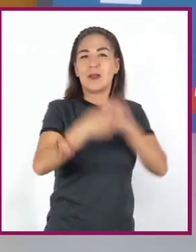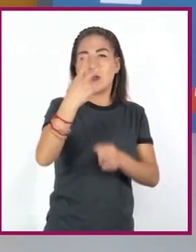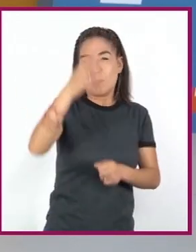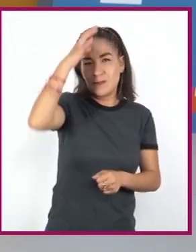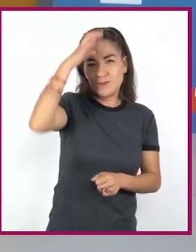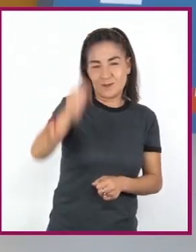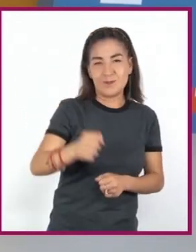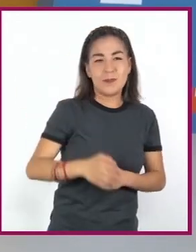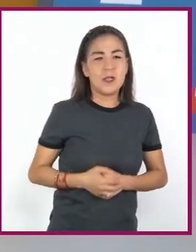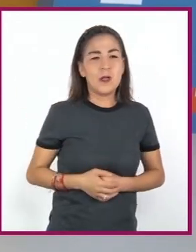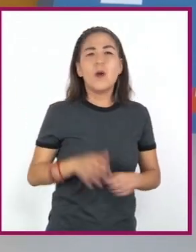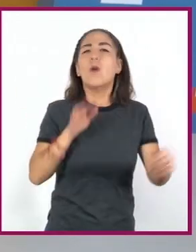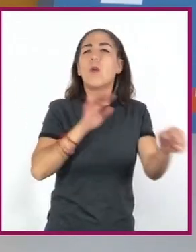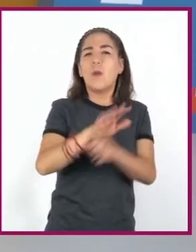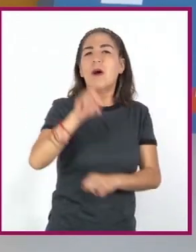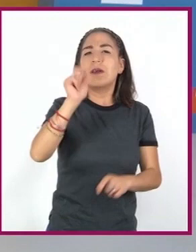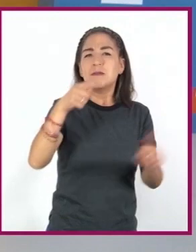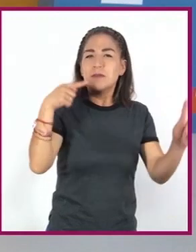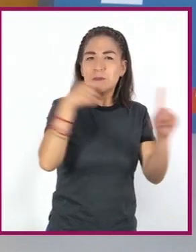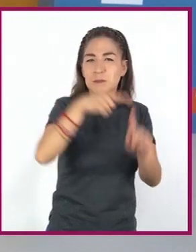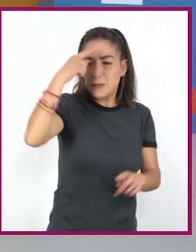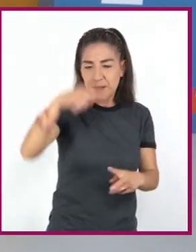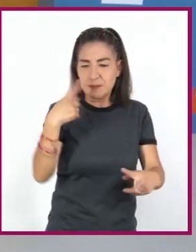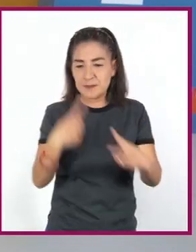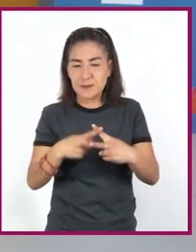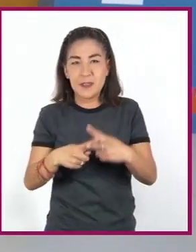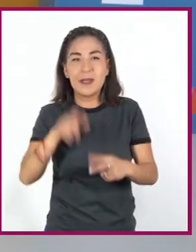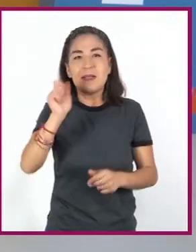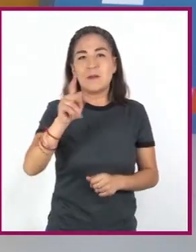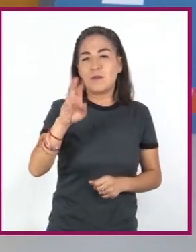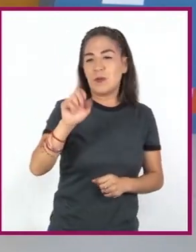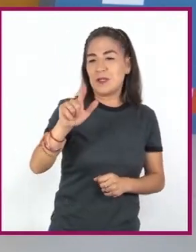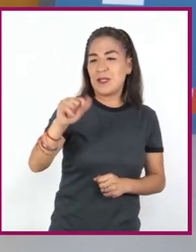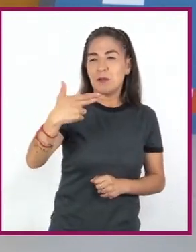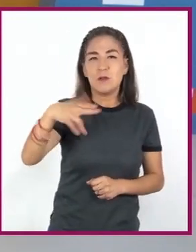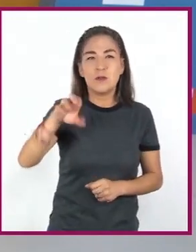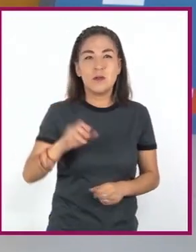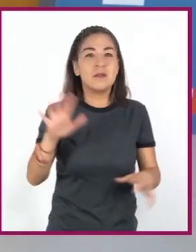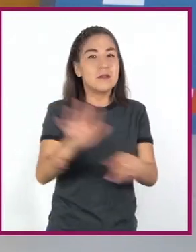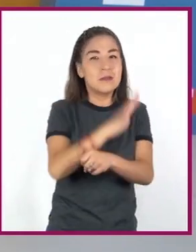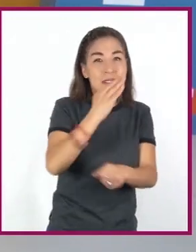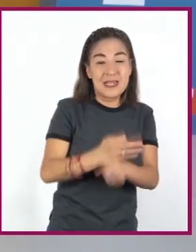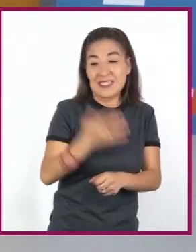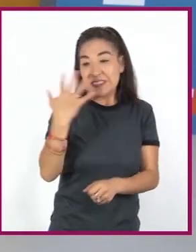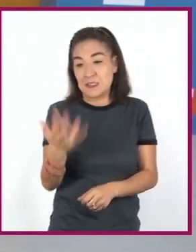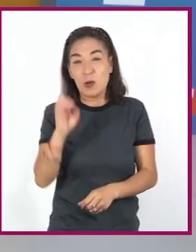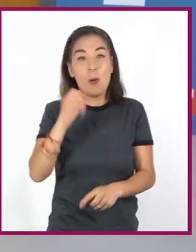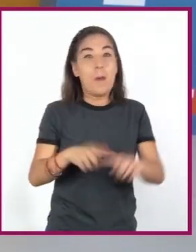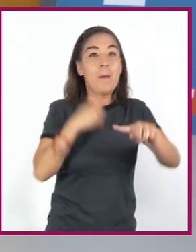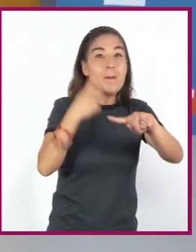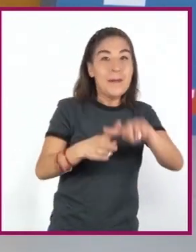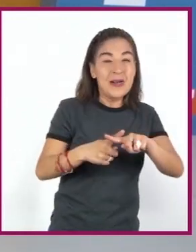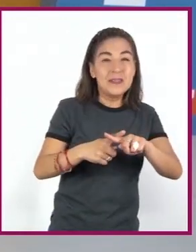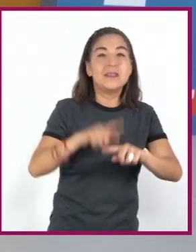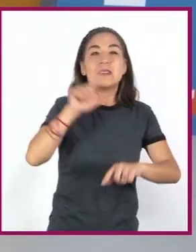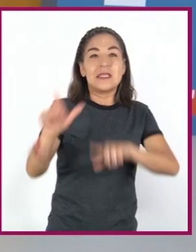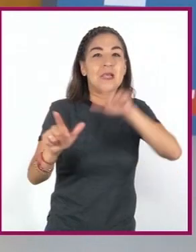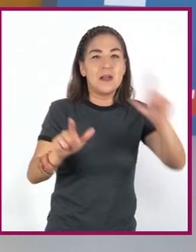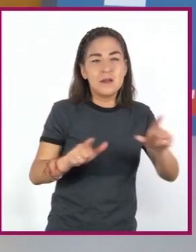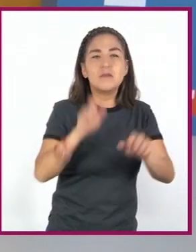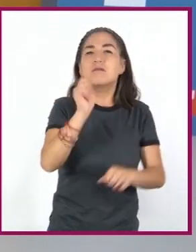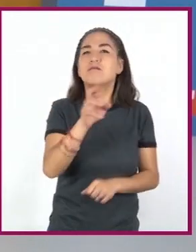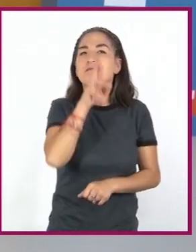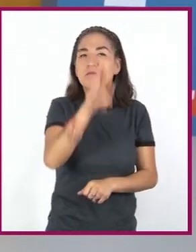Enrique. ¿Cuál es la fórmula para calcular el área de un polígono irregular de 5 o más lados? ¿Y qué datos se necesitan